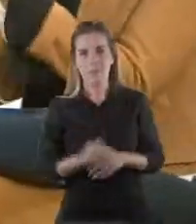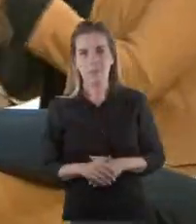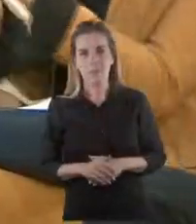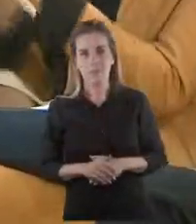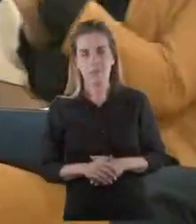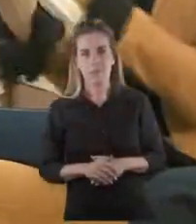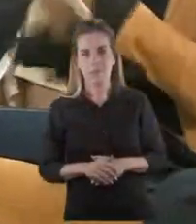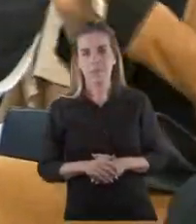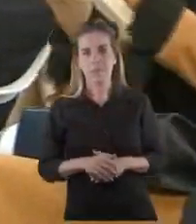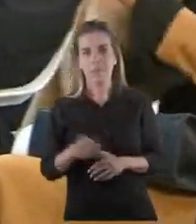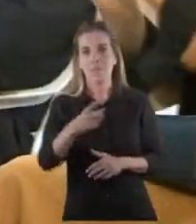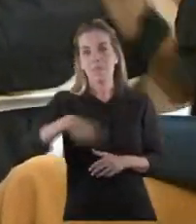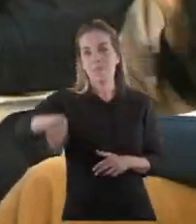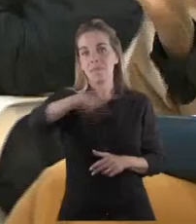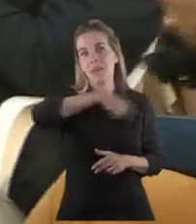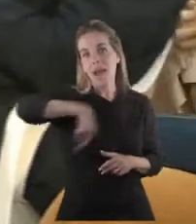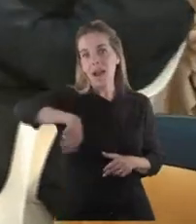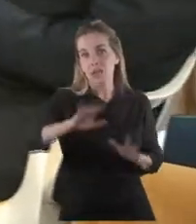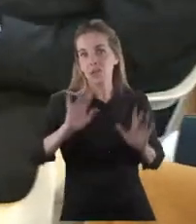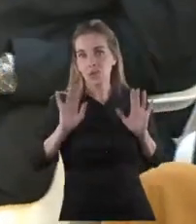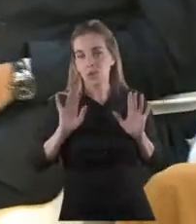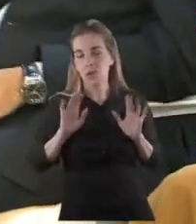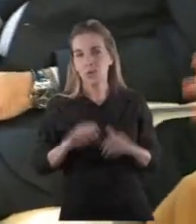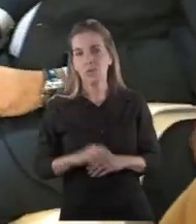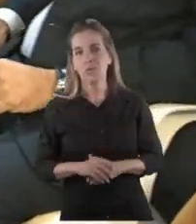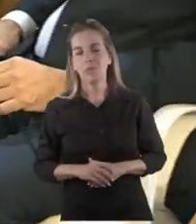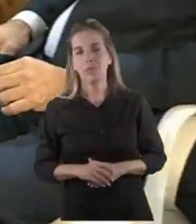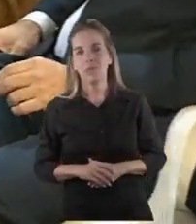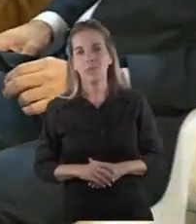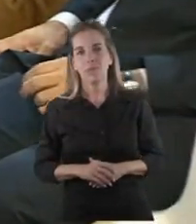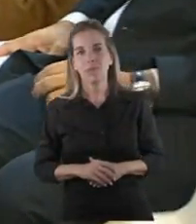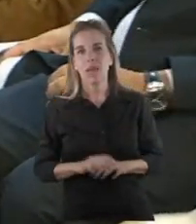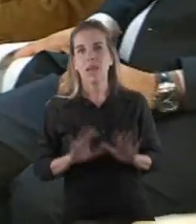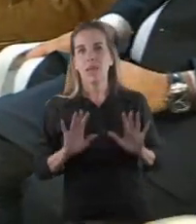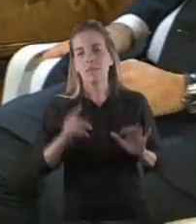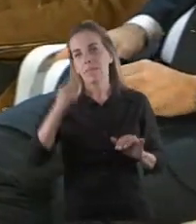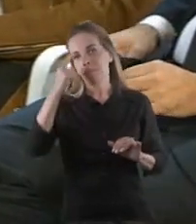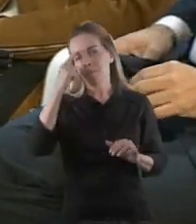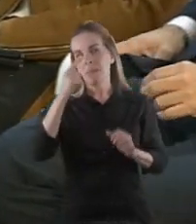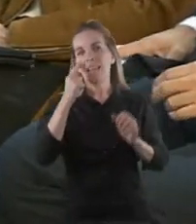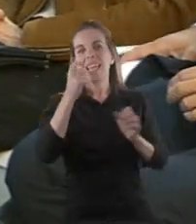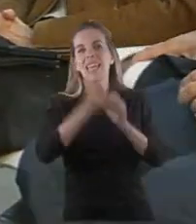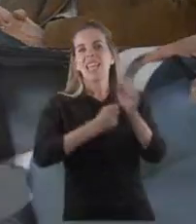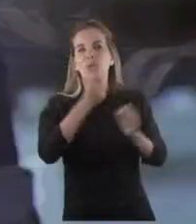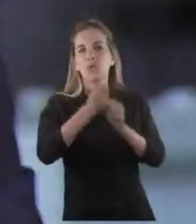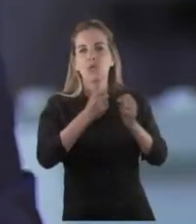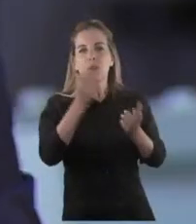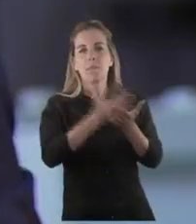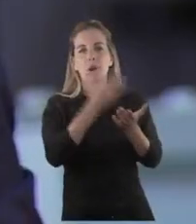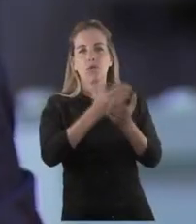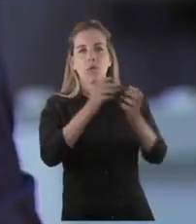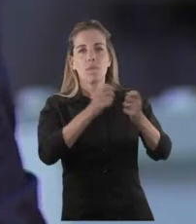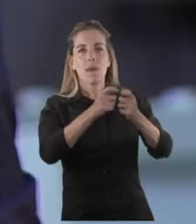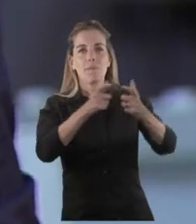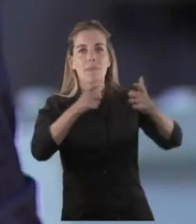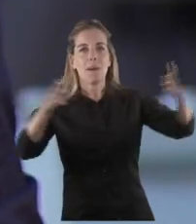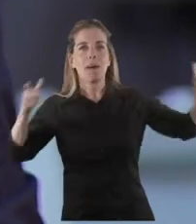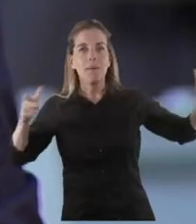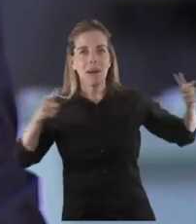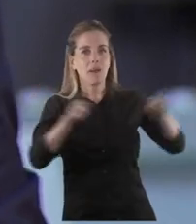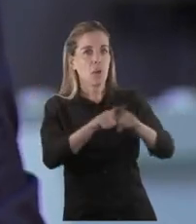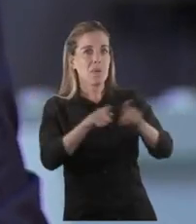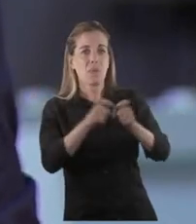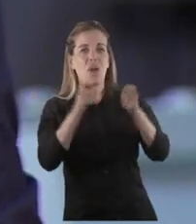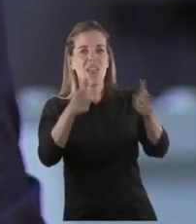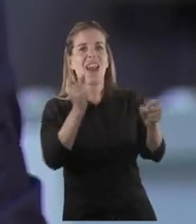Y para nosotros, hacer crecer la industria es generar más empleo, y